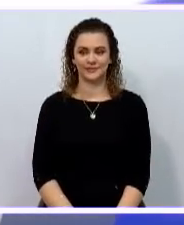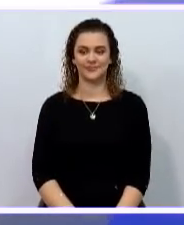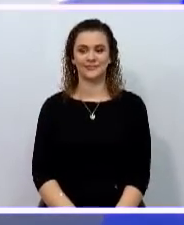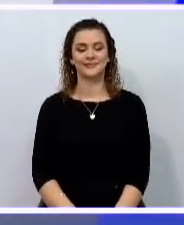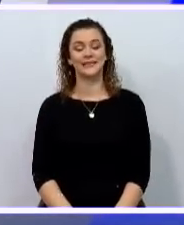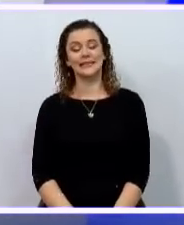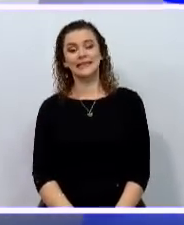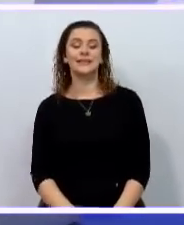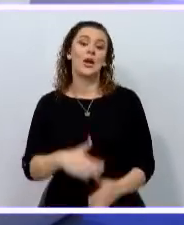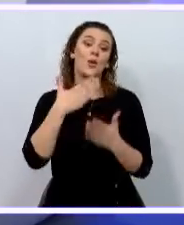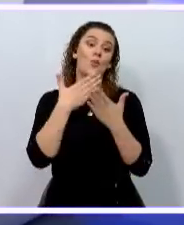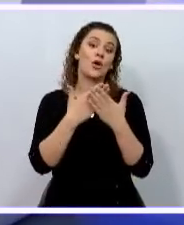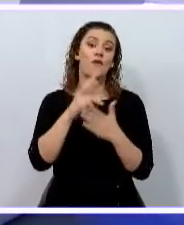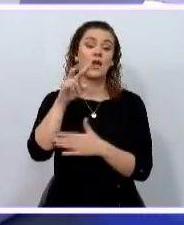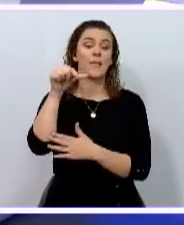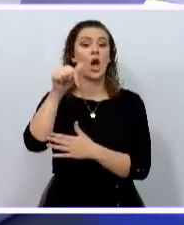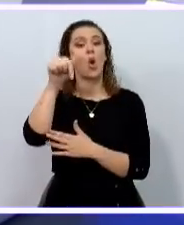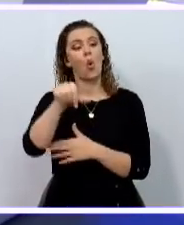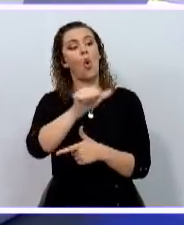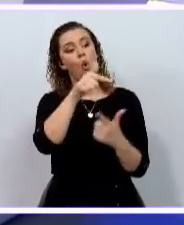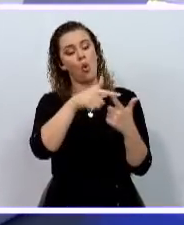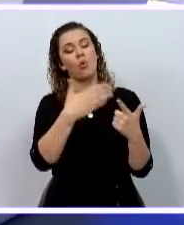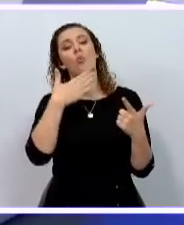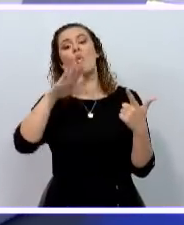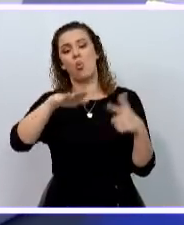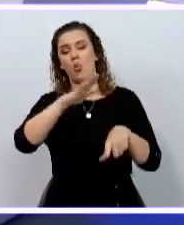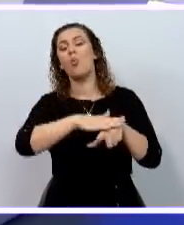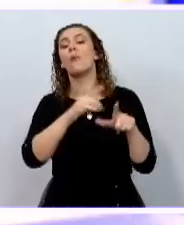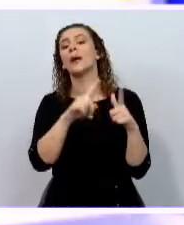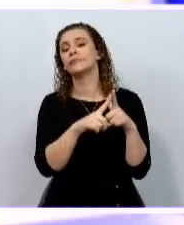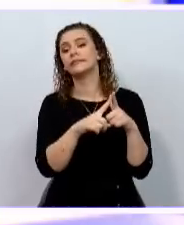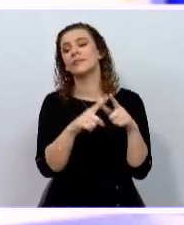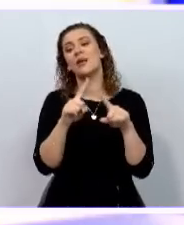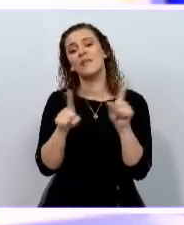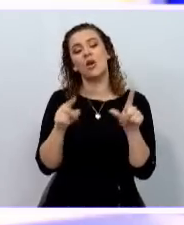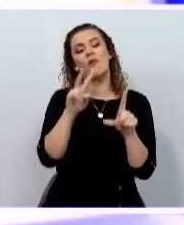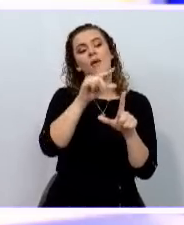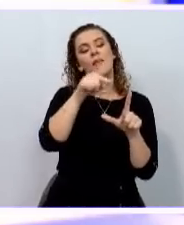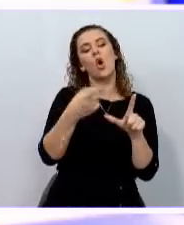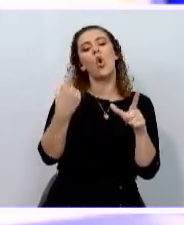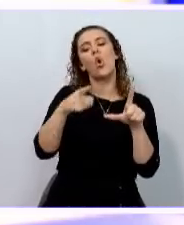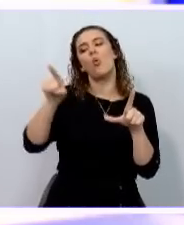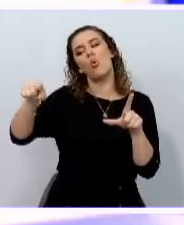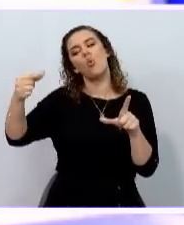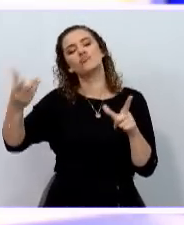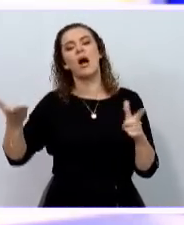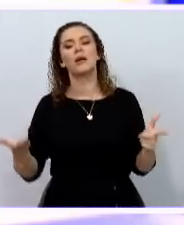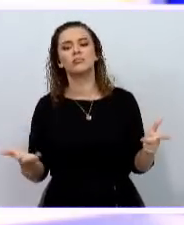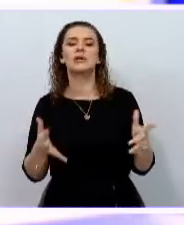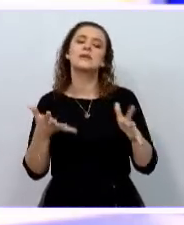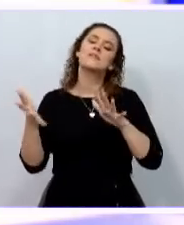bueno Vladimir hoy también es el otro Villano lo que pasa es que lo de Vladimir es provocado por Guzmán